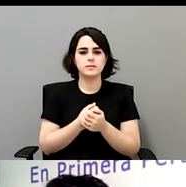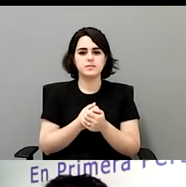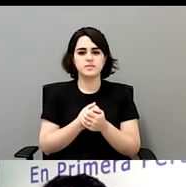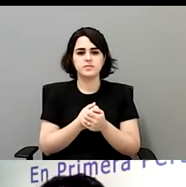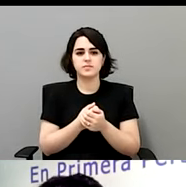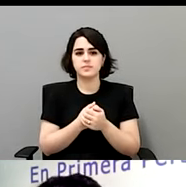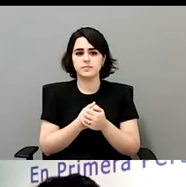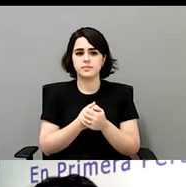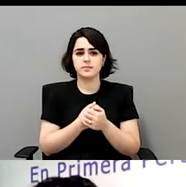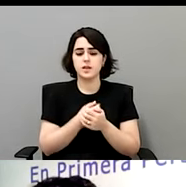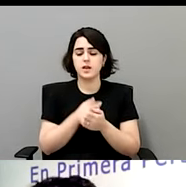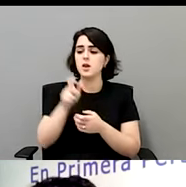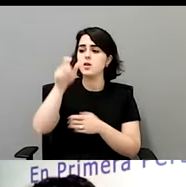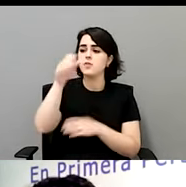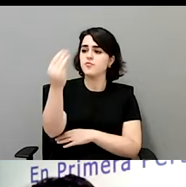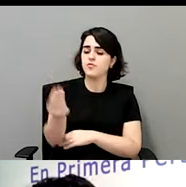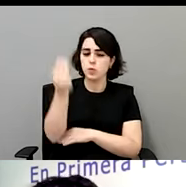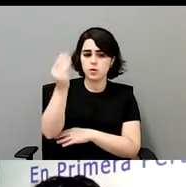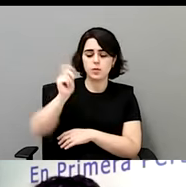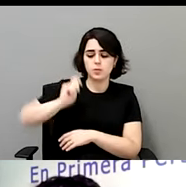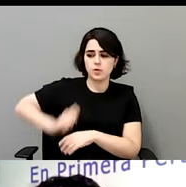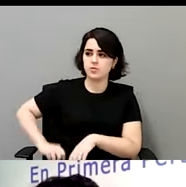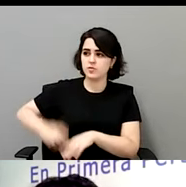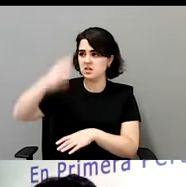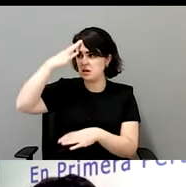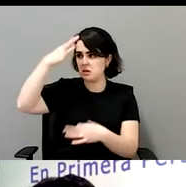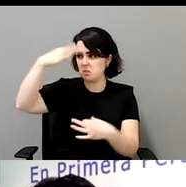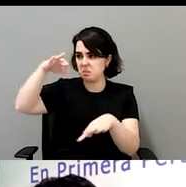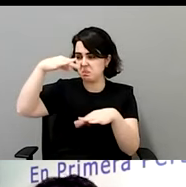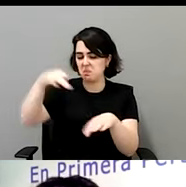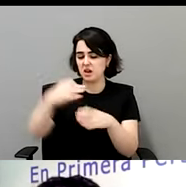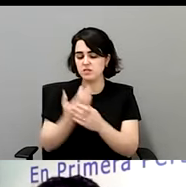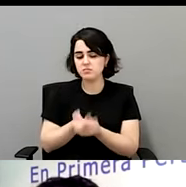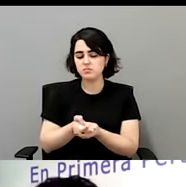Desconocimiento de los profesionales. Cuando yo